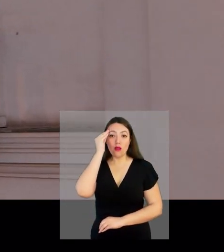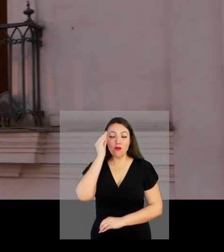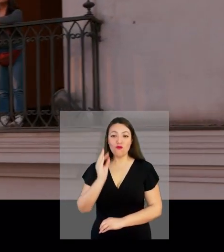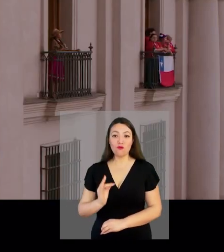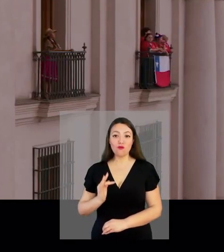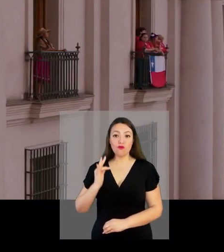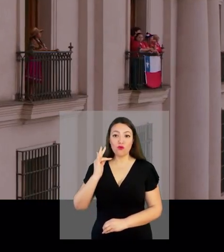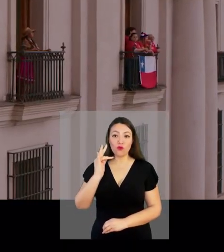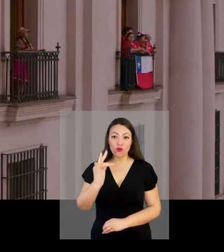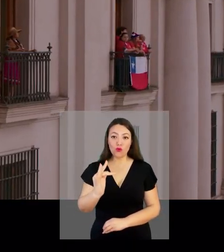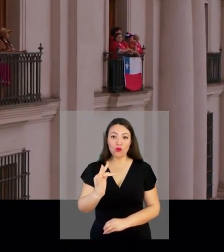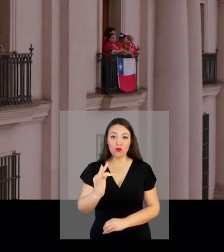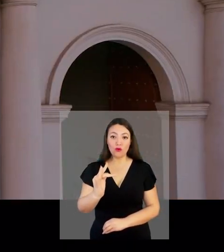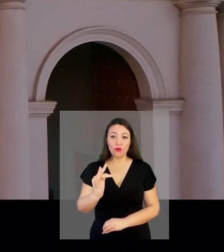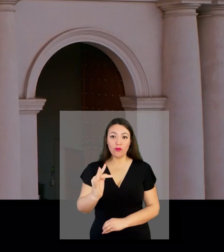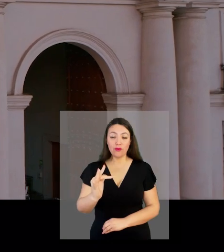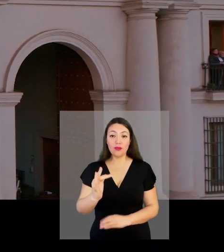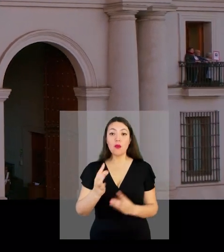Acuérdate del futuro.